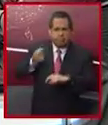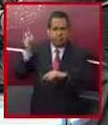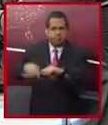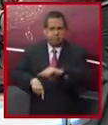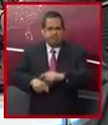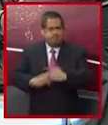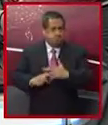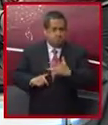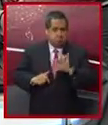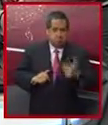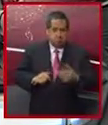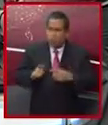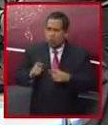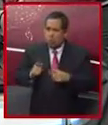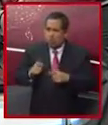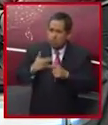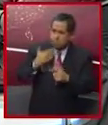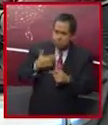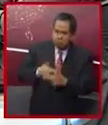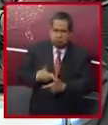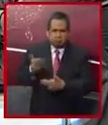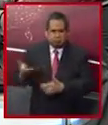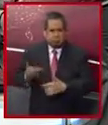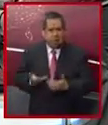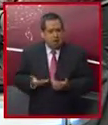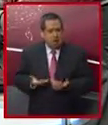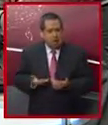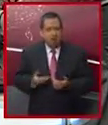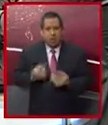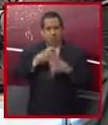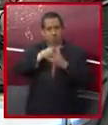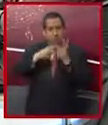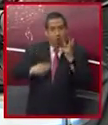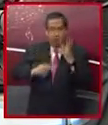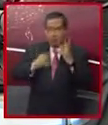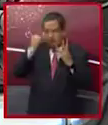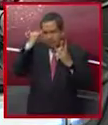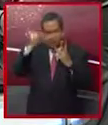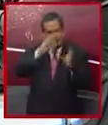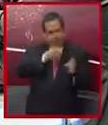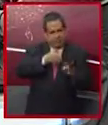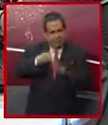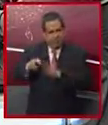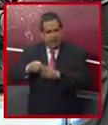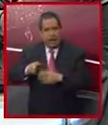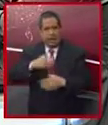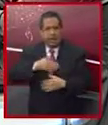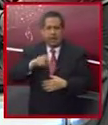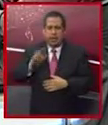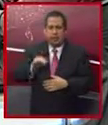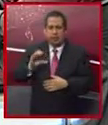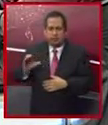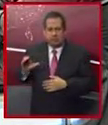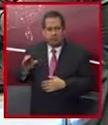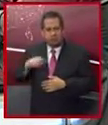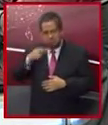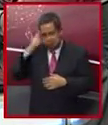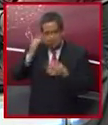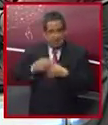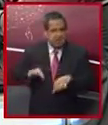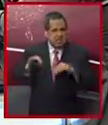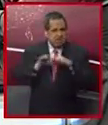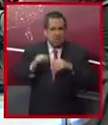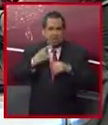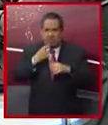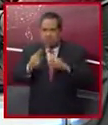defecto premiar estos gobiernos. Me parece que en esos 4 grandes ejes, Movimiento Ciudadano tiene cosas importantes que